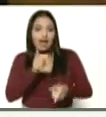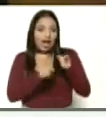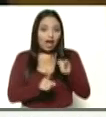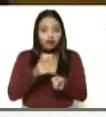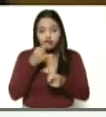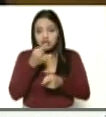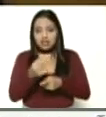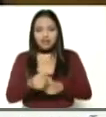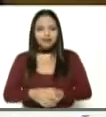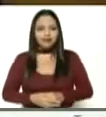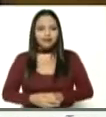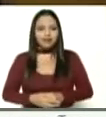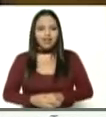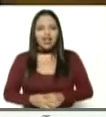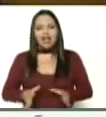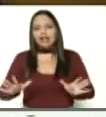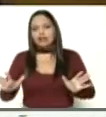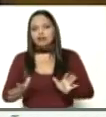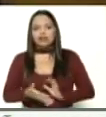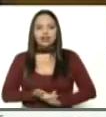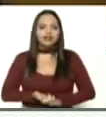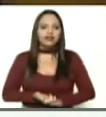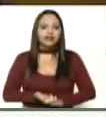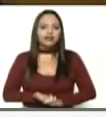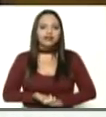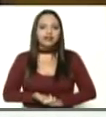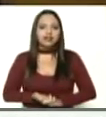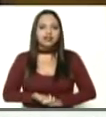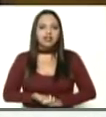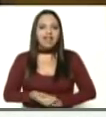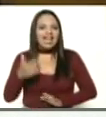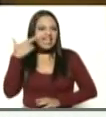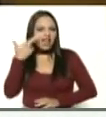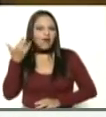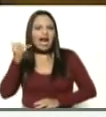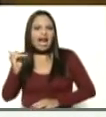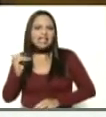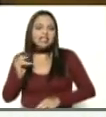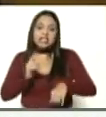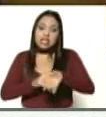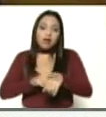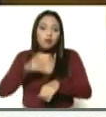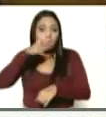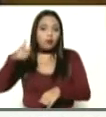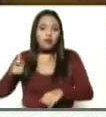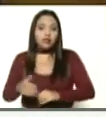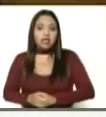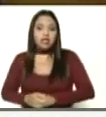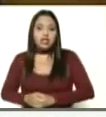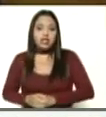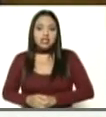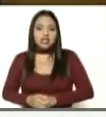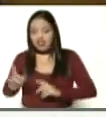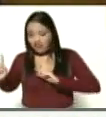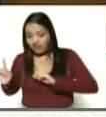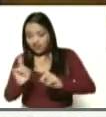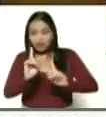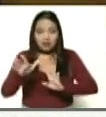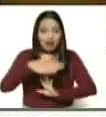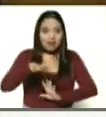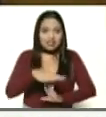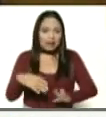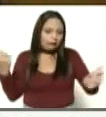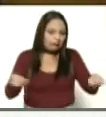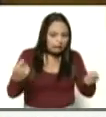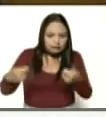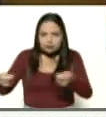bueno, José Félix Rivas, es el momento del pueblo. José Félix Rivas sale de aquí para allá, para la plaza. Un agitador, pero de primera. José